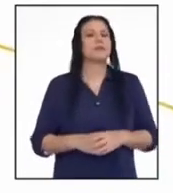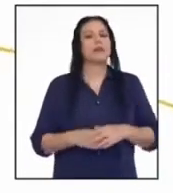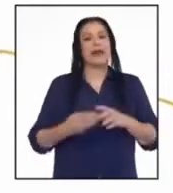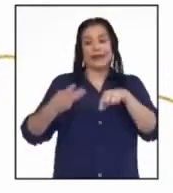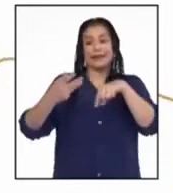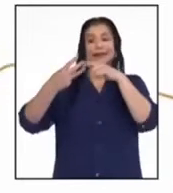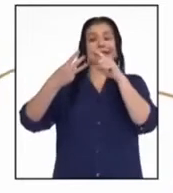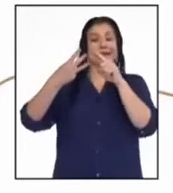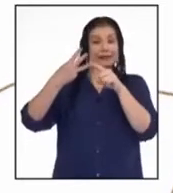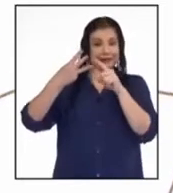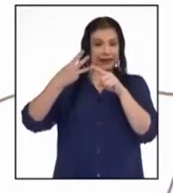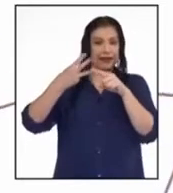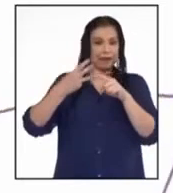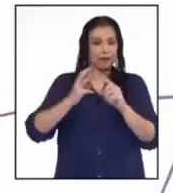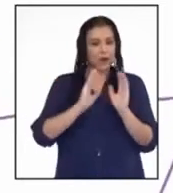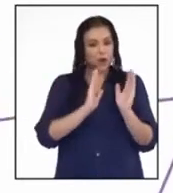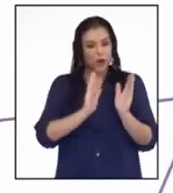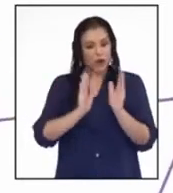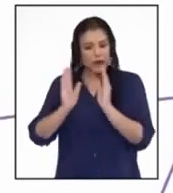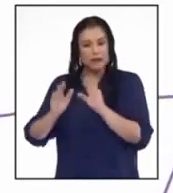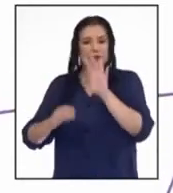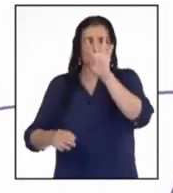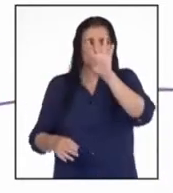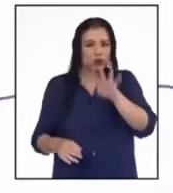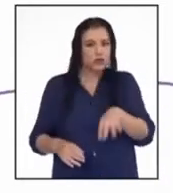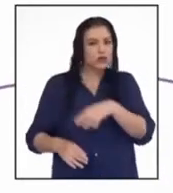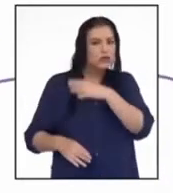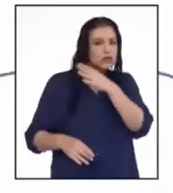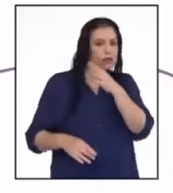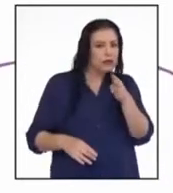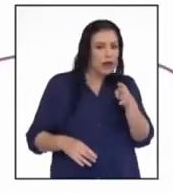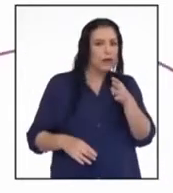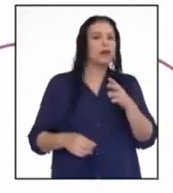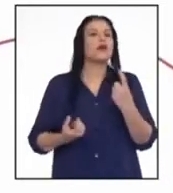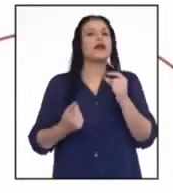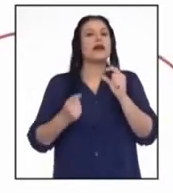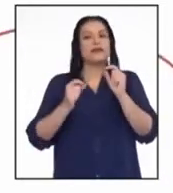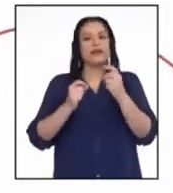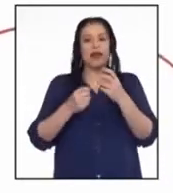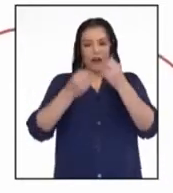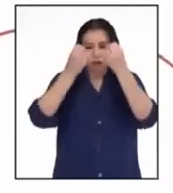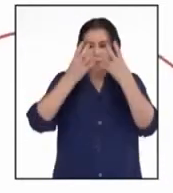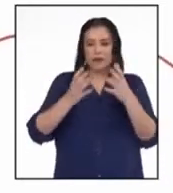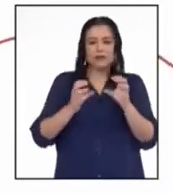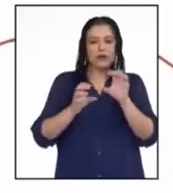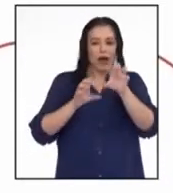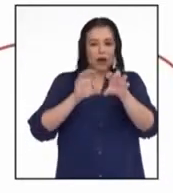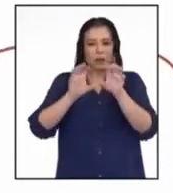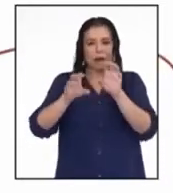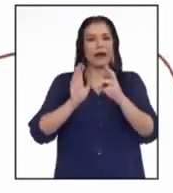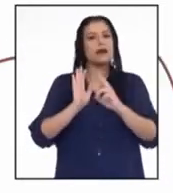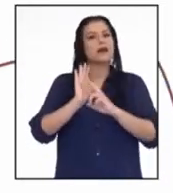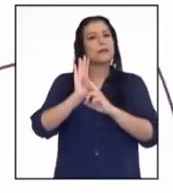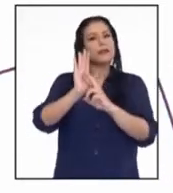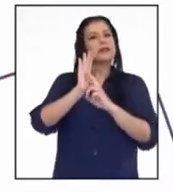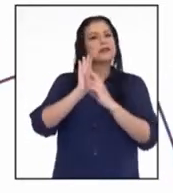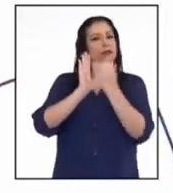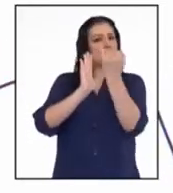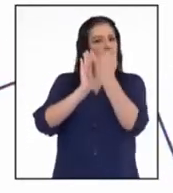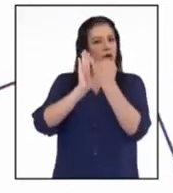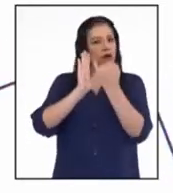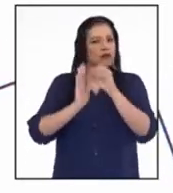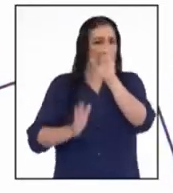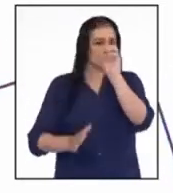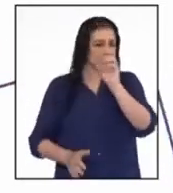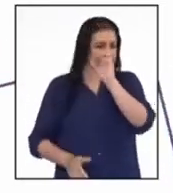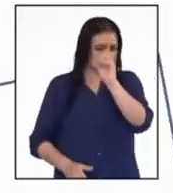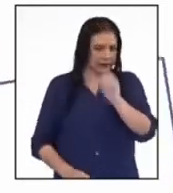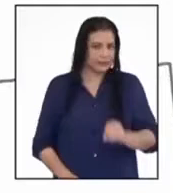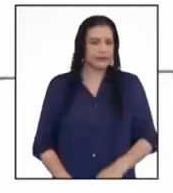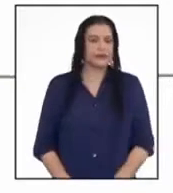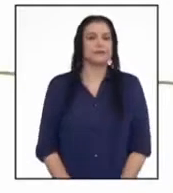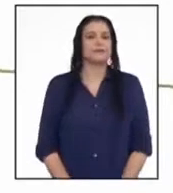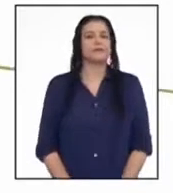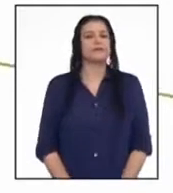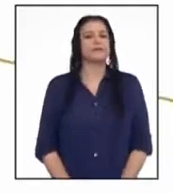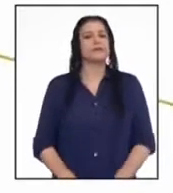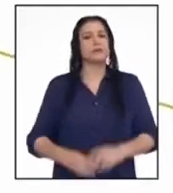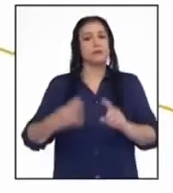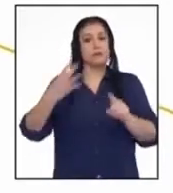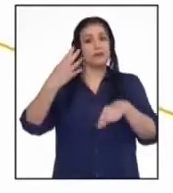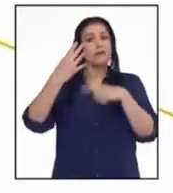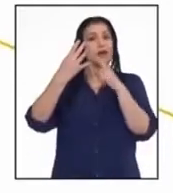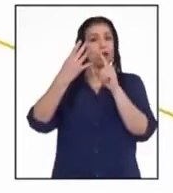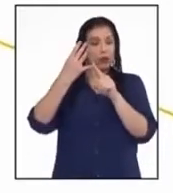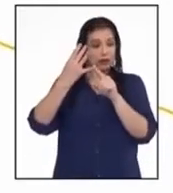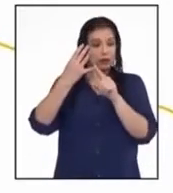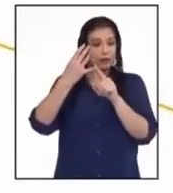Actividad 3. Organizamos tablas de frecuencia de datos agrupados y las representamos con gráficos estadísticos.